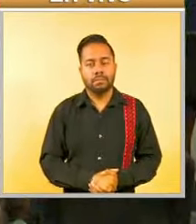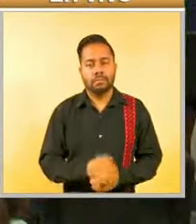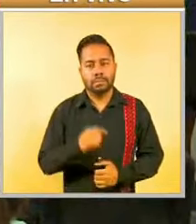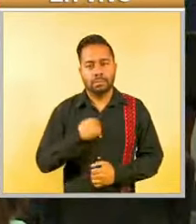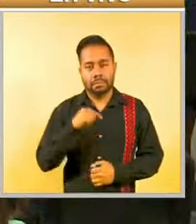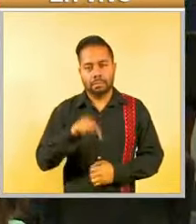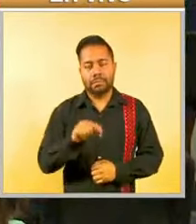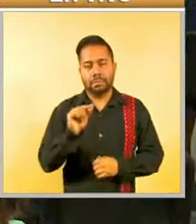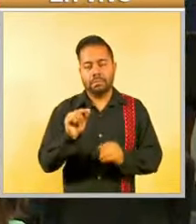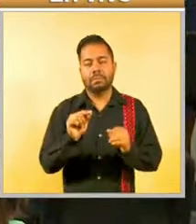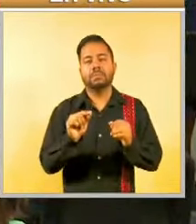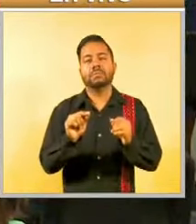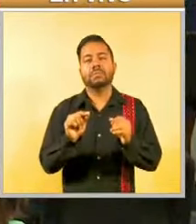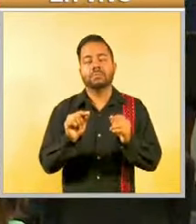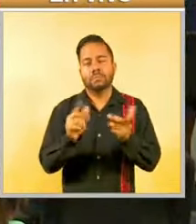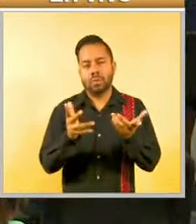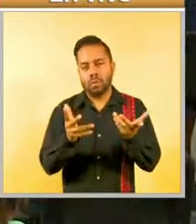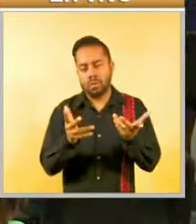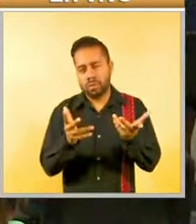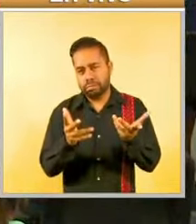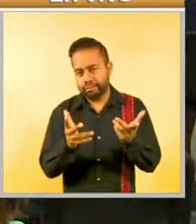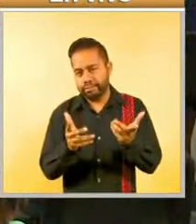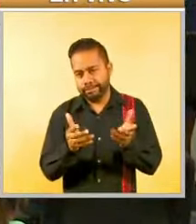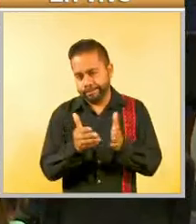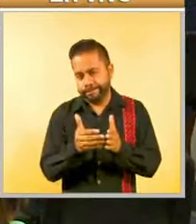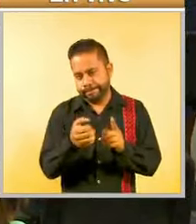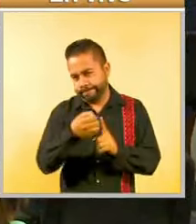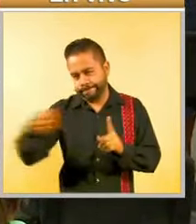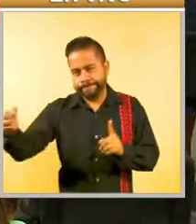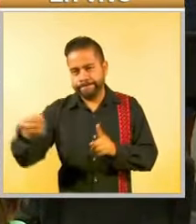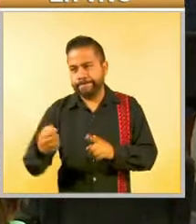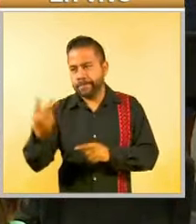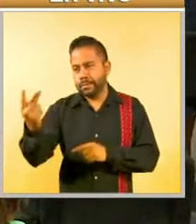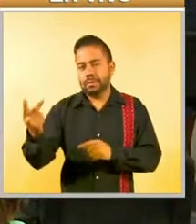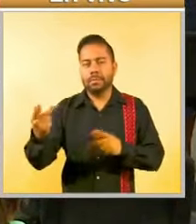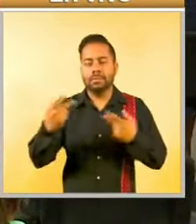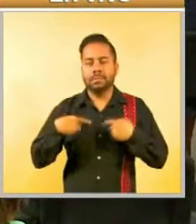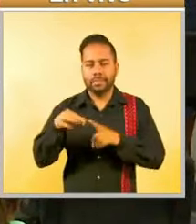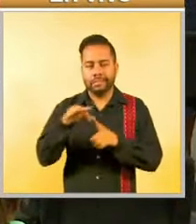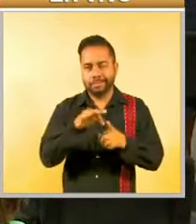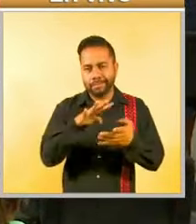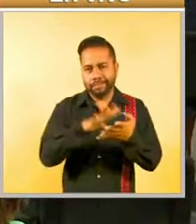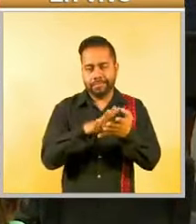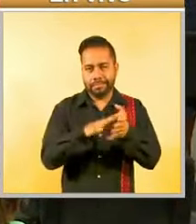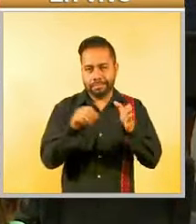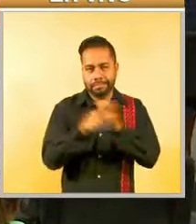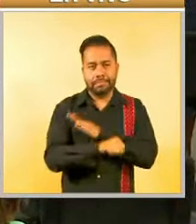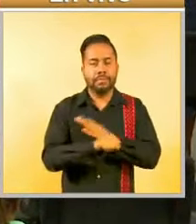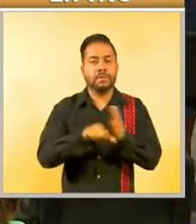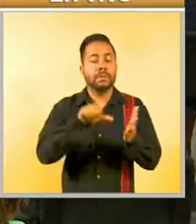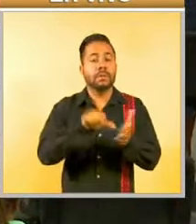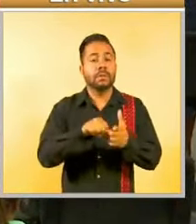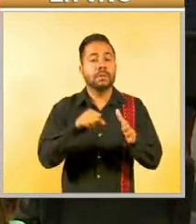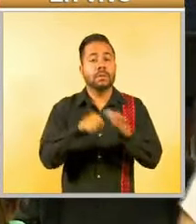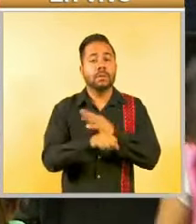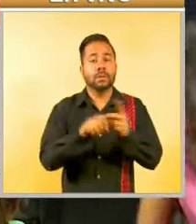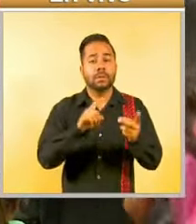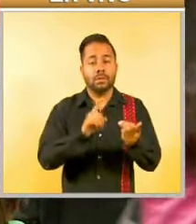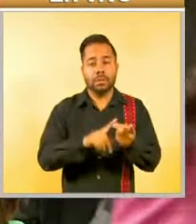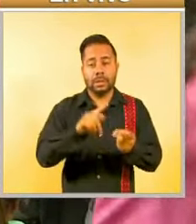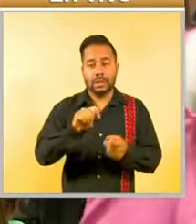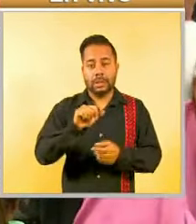amplios el tema del comisionado es un tema donde Ahorita hay dos personas que están ya sujetas a procesos se encuentran en el centro de reinserción allá en